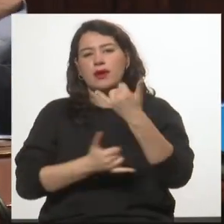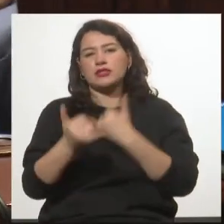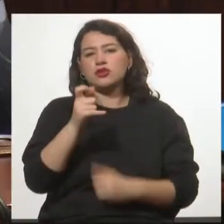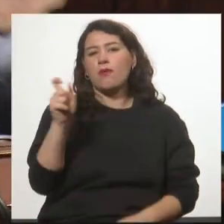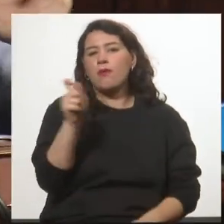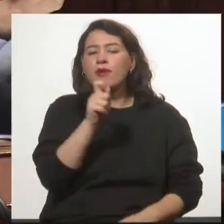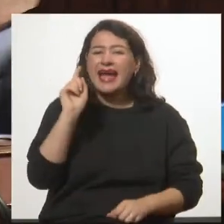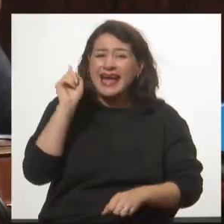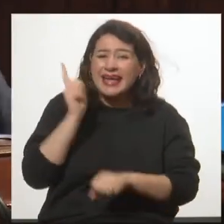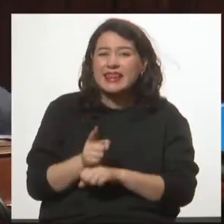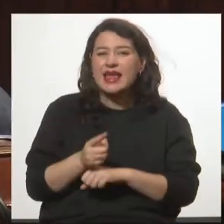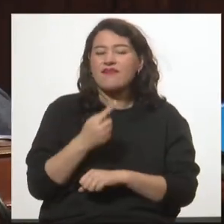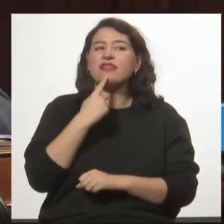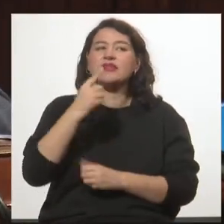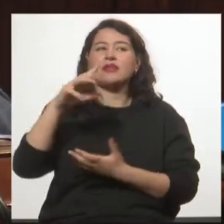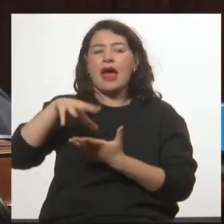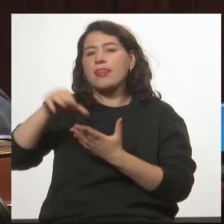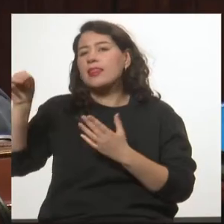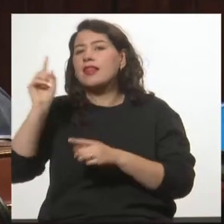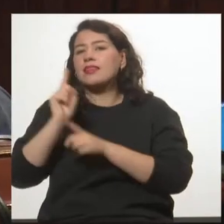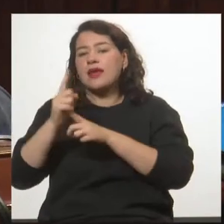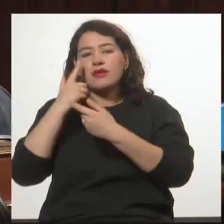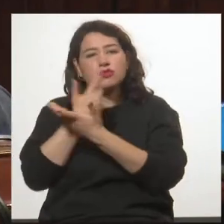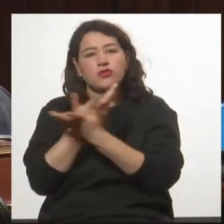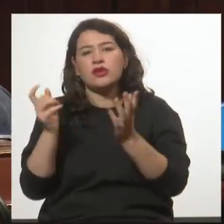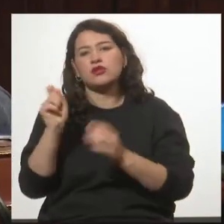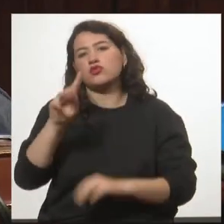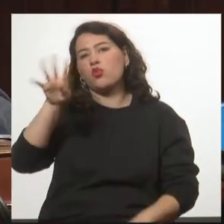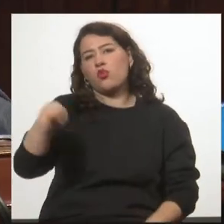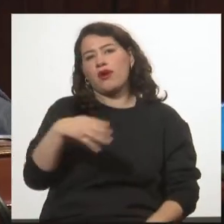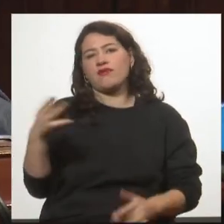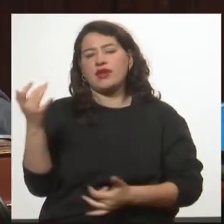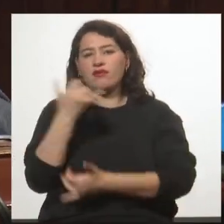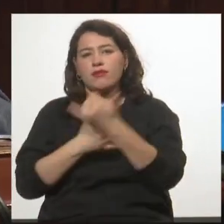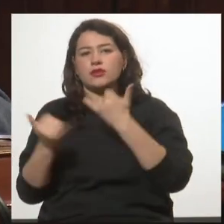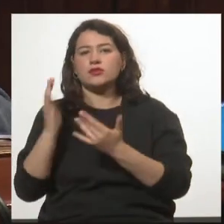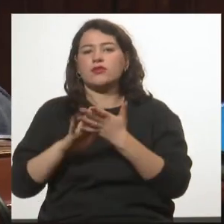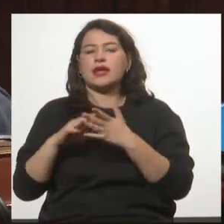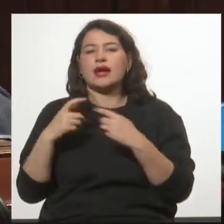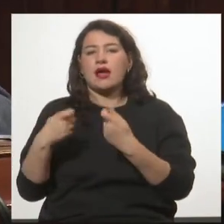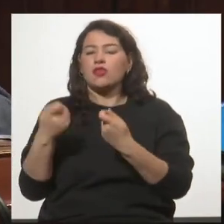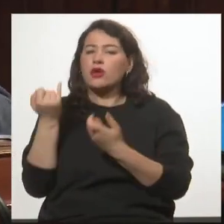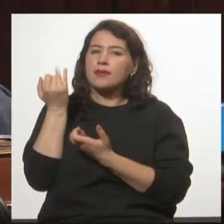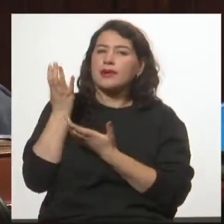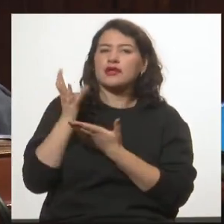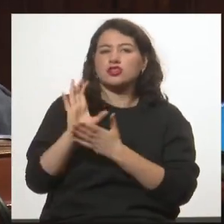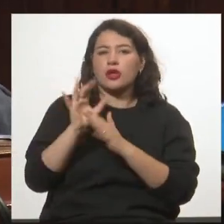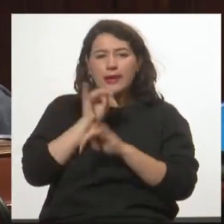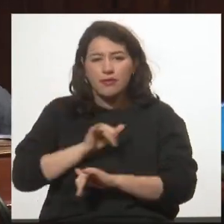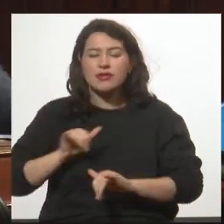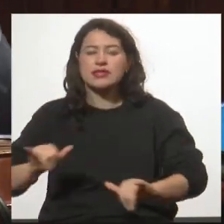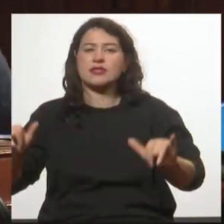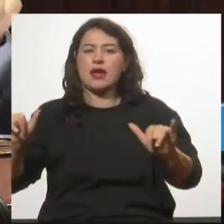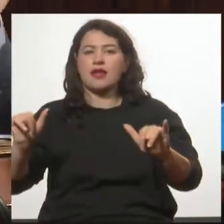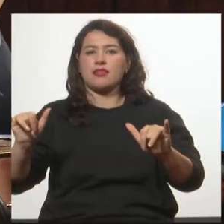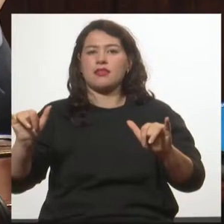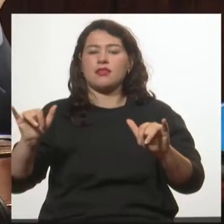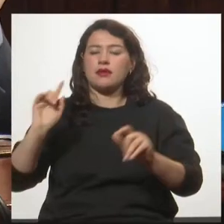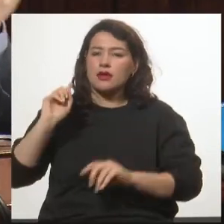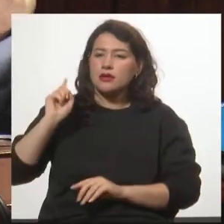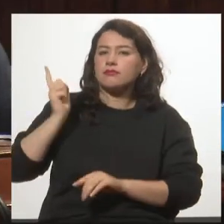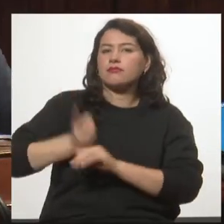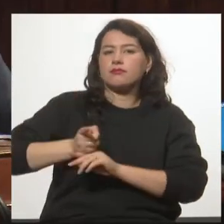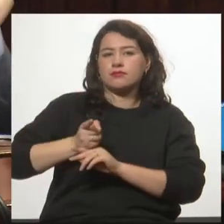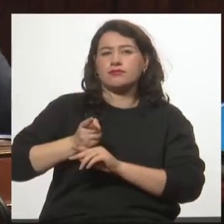el deber de antel de publicar en su sitio web información sobre gastos e inversiones en materia de publicidad sentencia